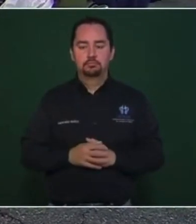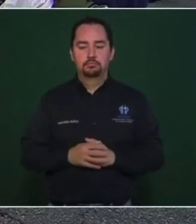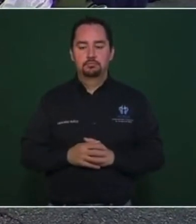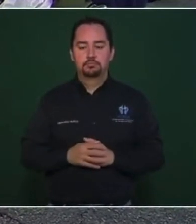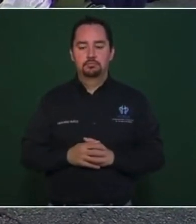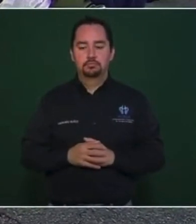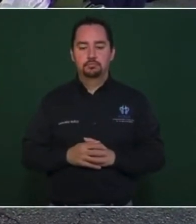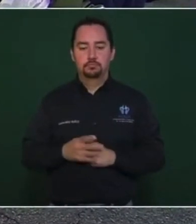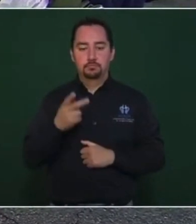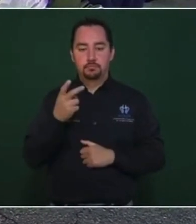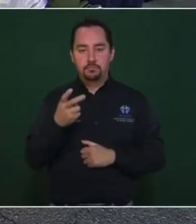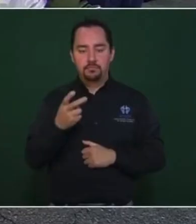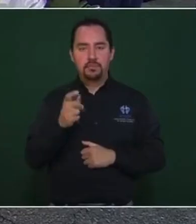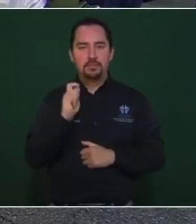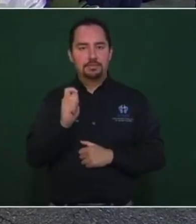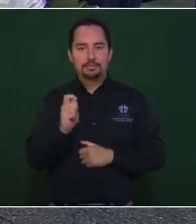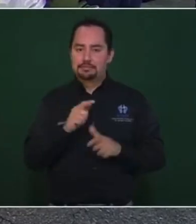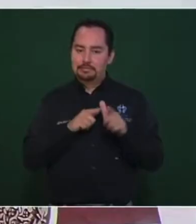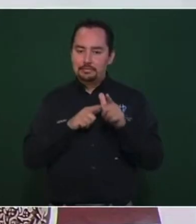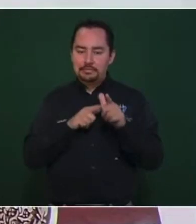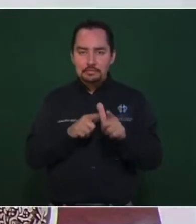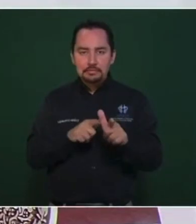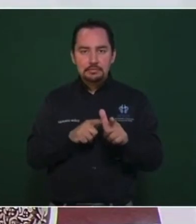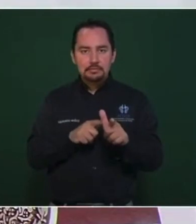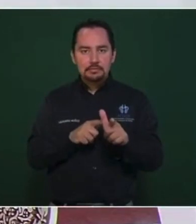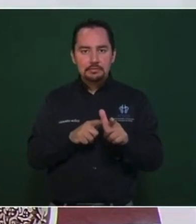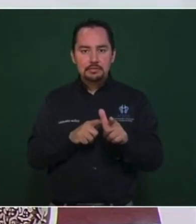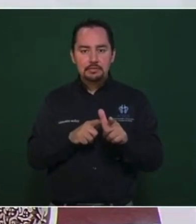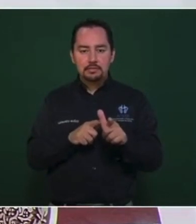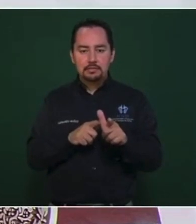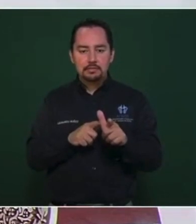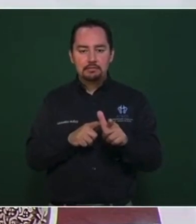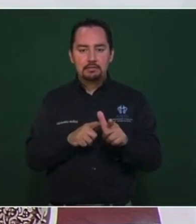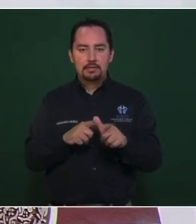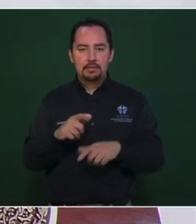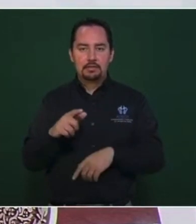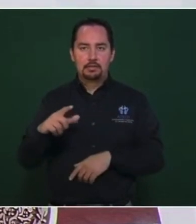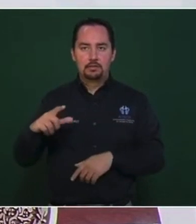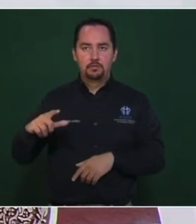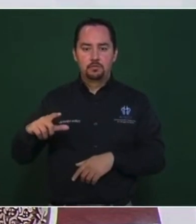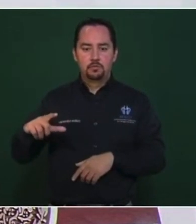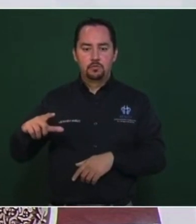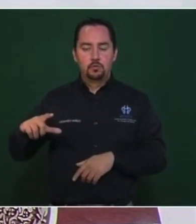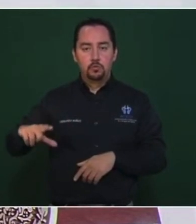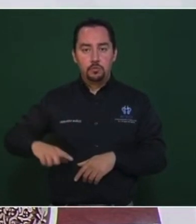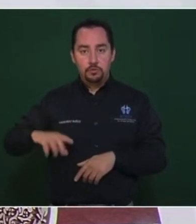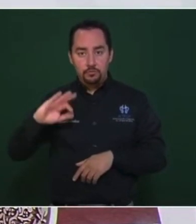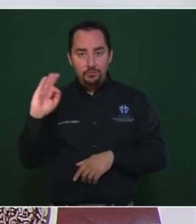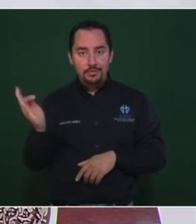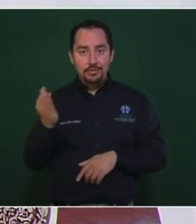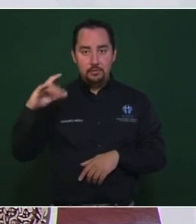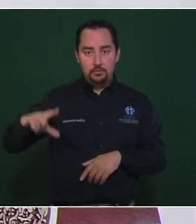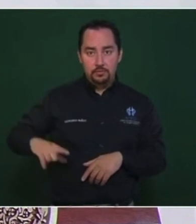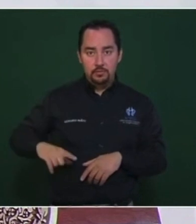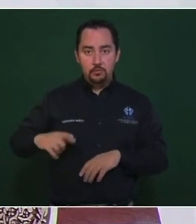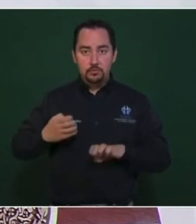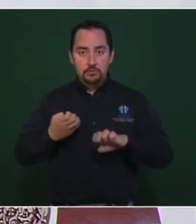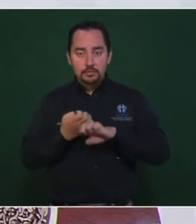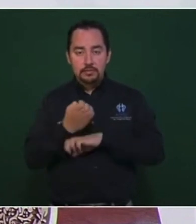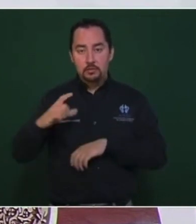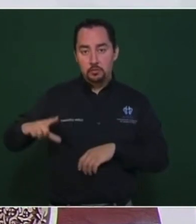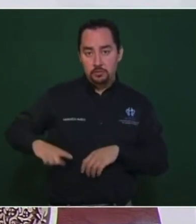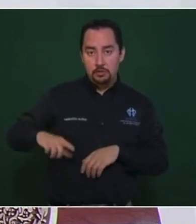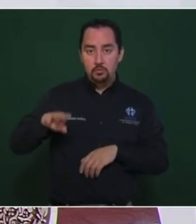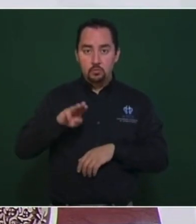fue una permanente coordinación entre autoridades del nivel federal, estatal y municipal. Se